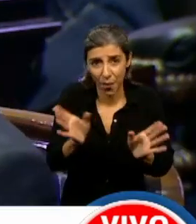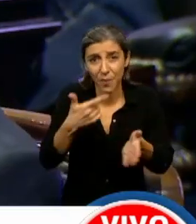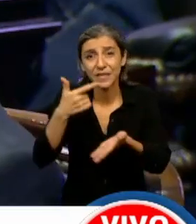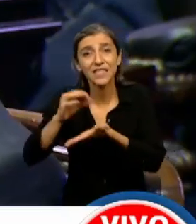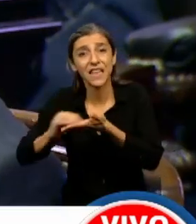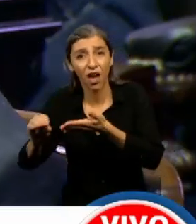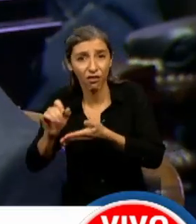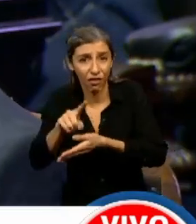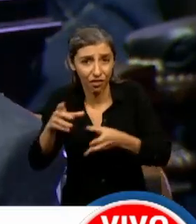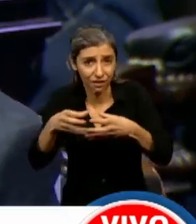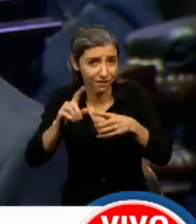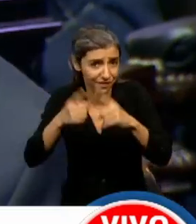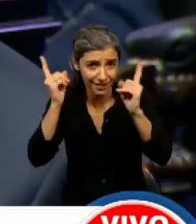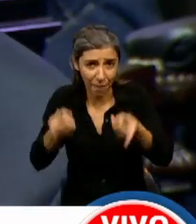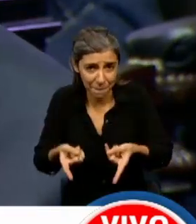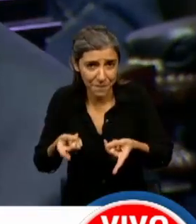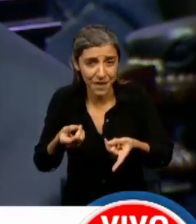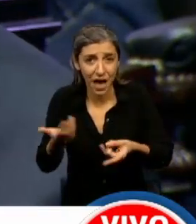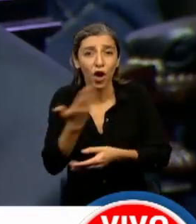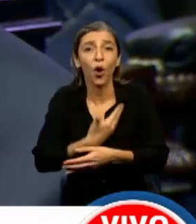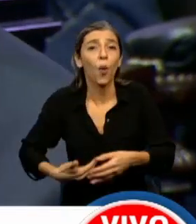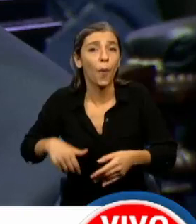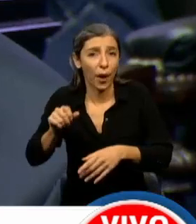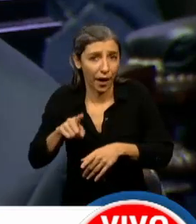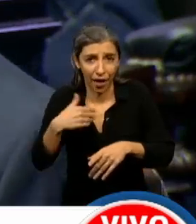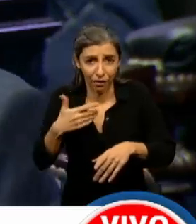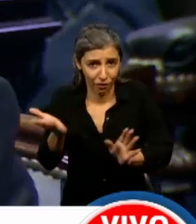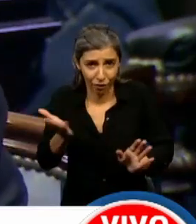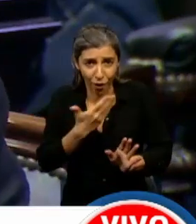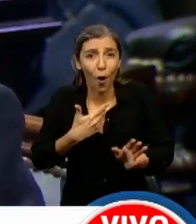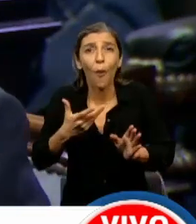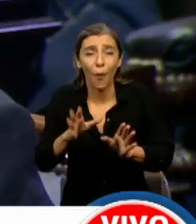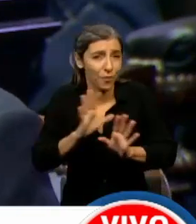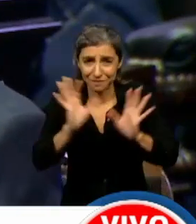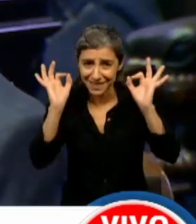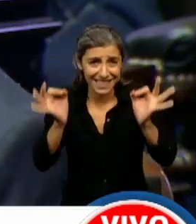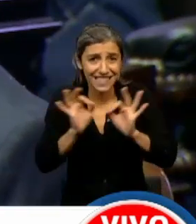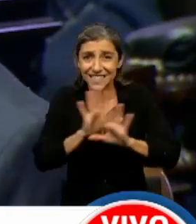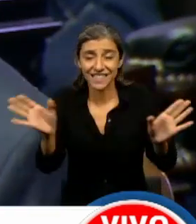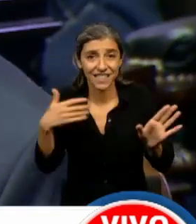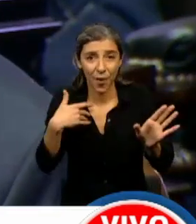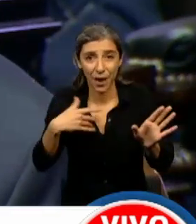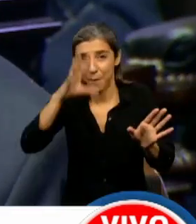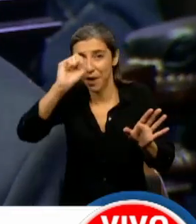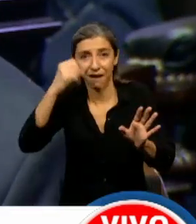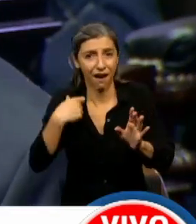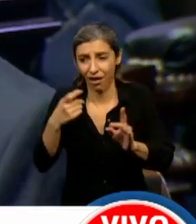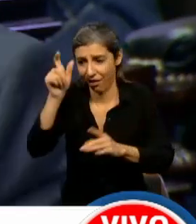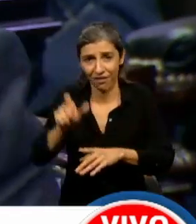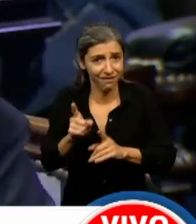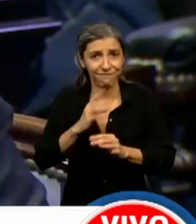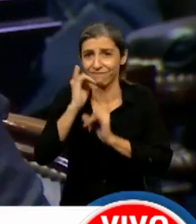frente de todos gobernador del frente de todos embajadores políticos actualmente en funciones